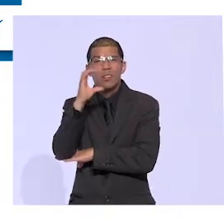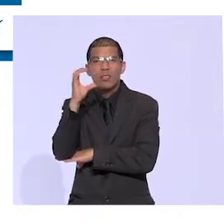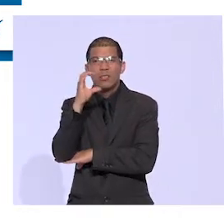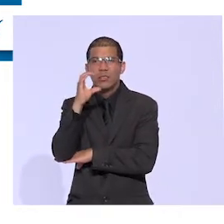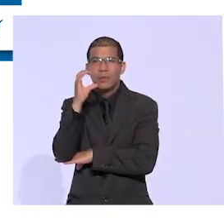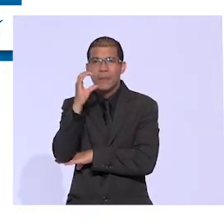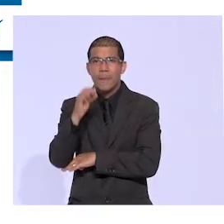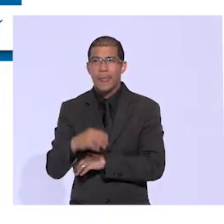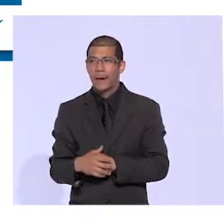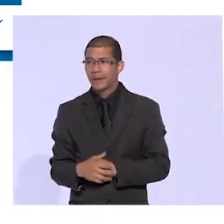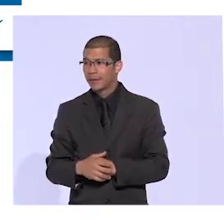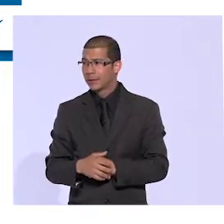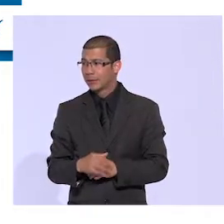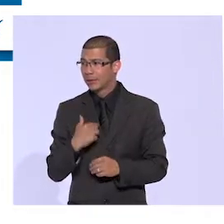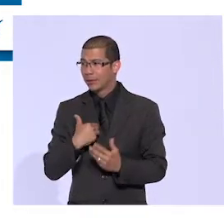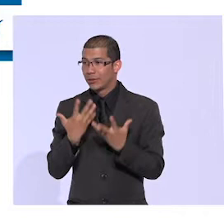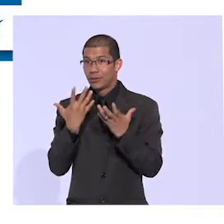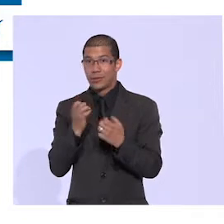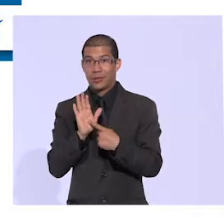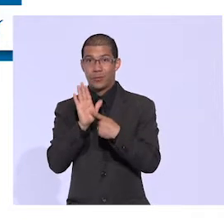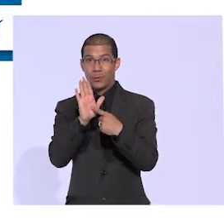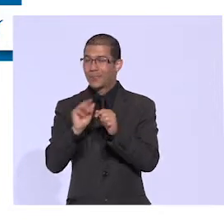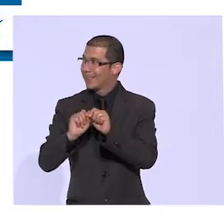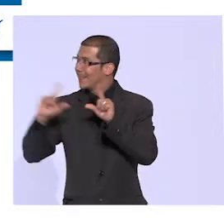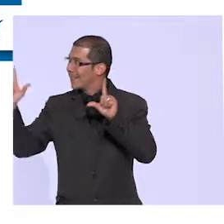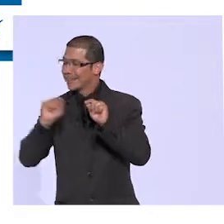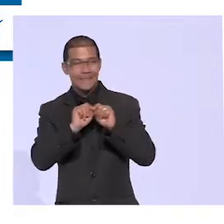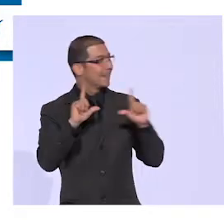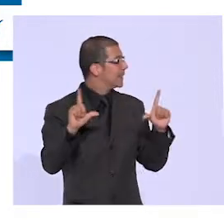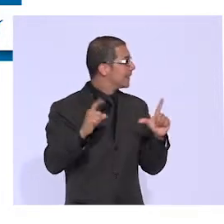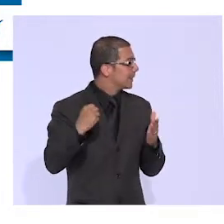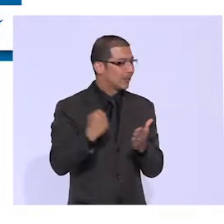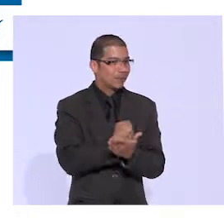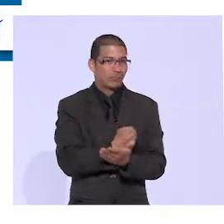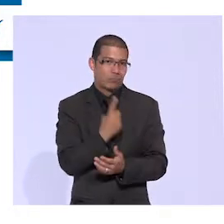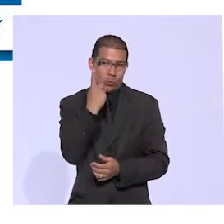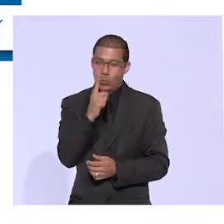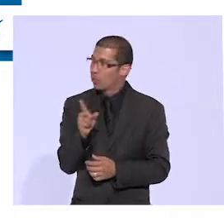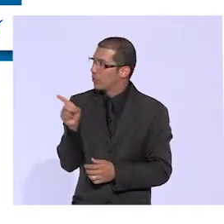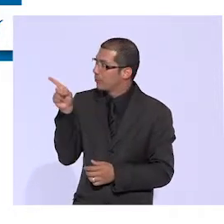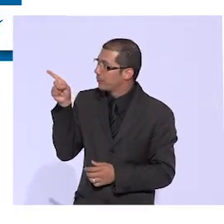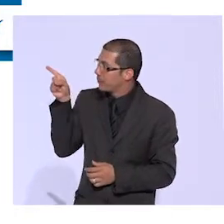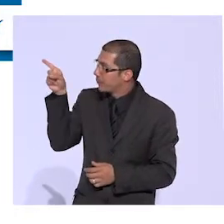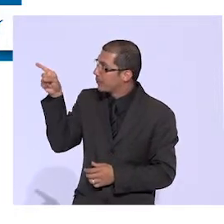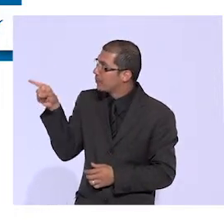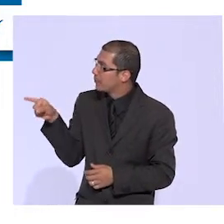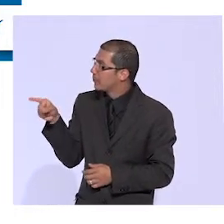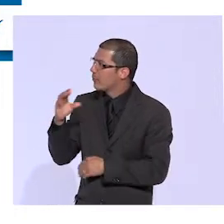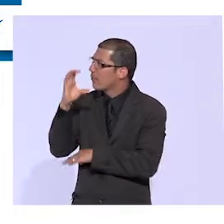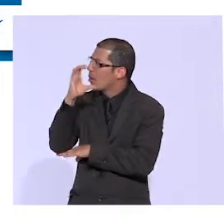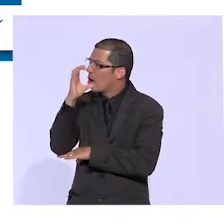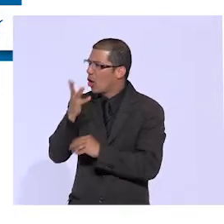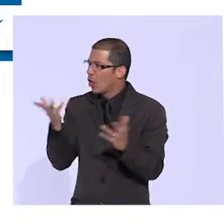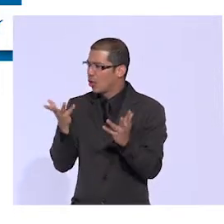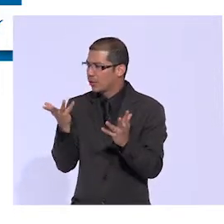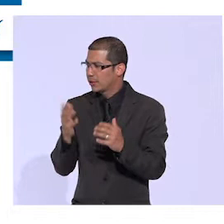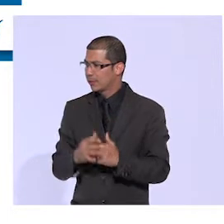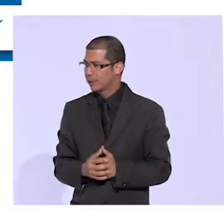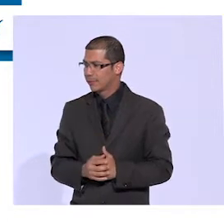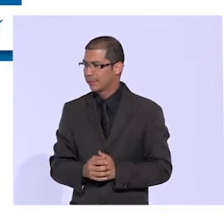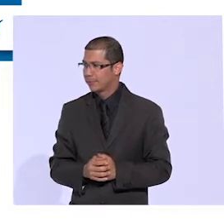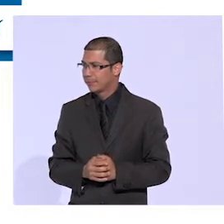me gustaría tener dos para poder apuntar en los dos lados, pero no puede ser, así que creo que se ve por aquí, ¿dónde estás? Colombia, es más o